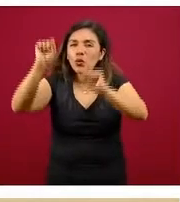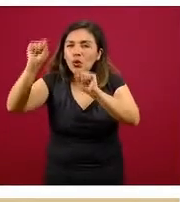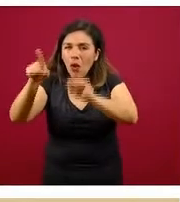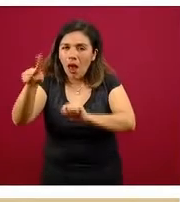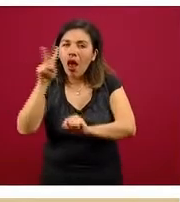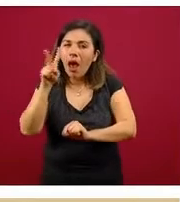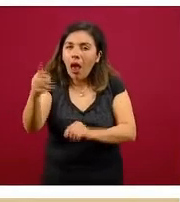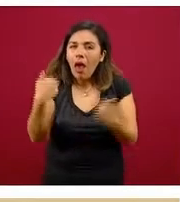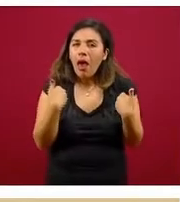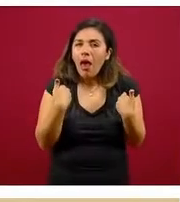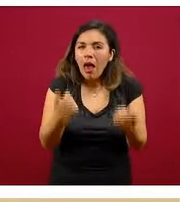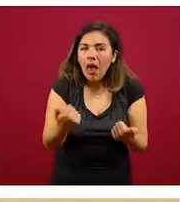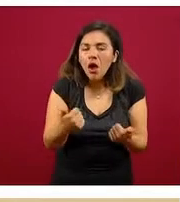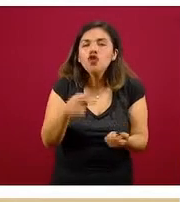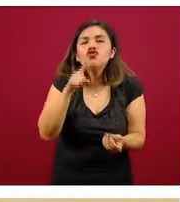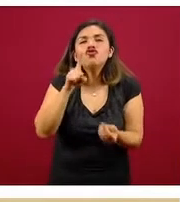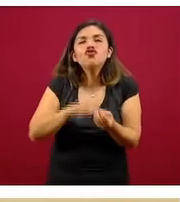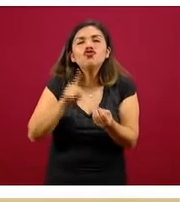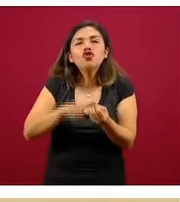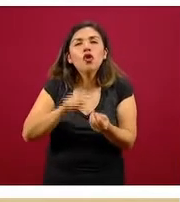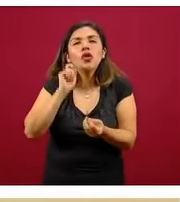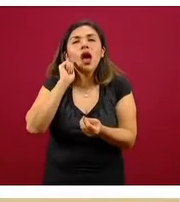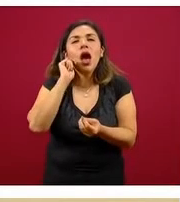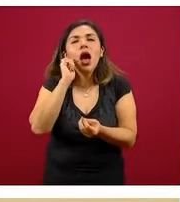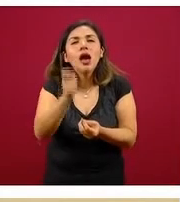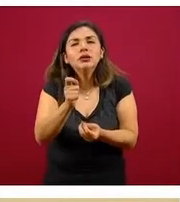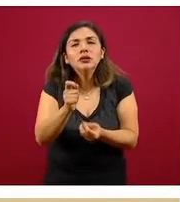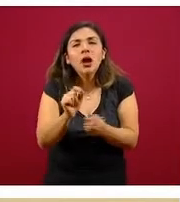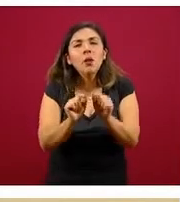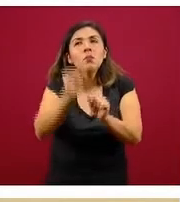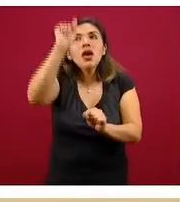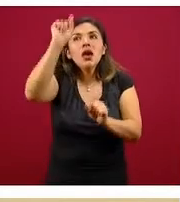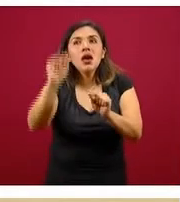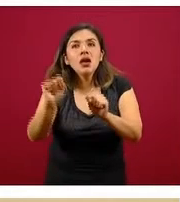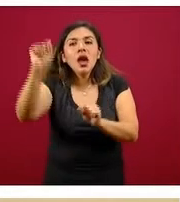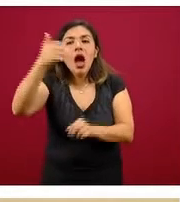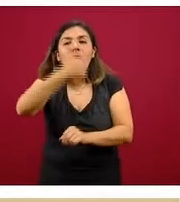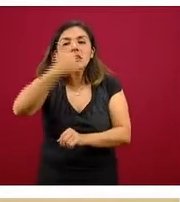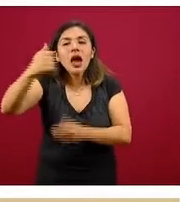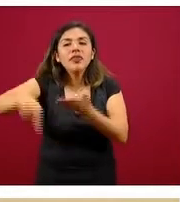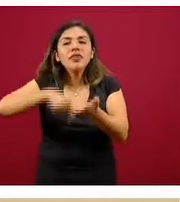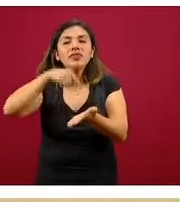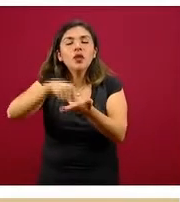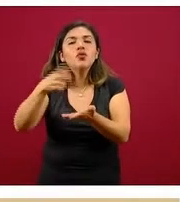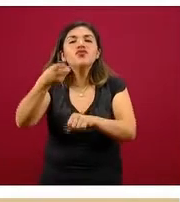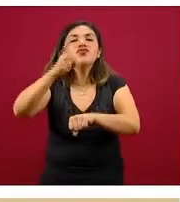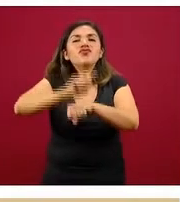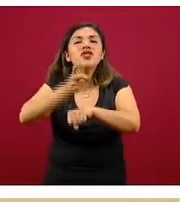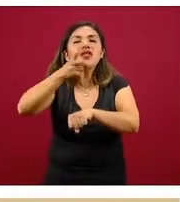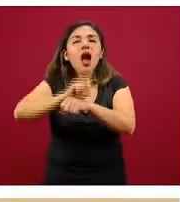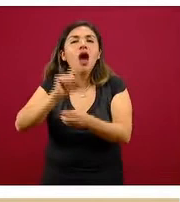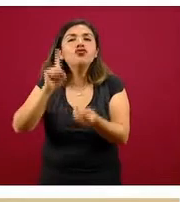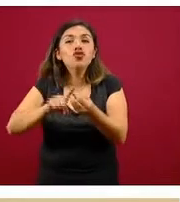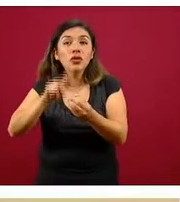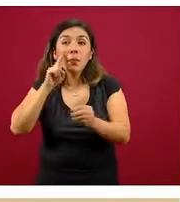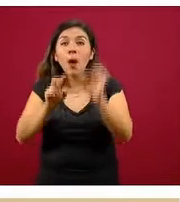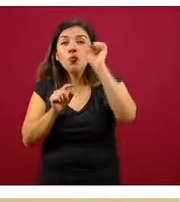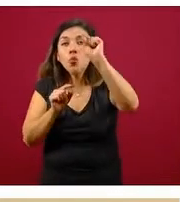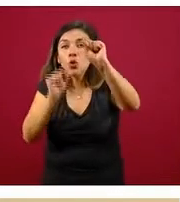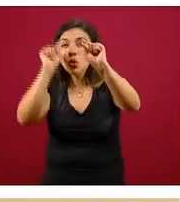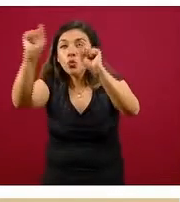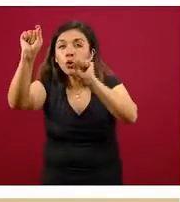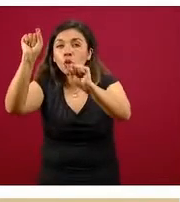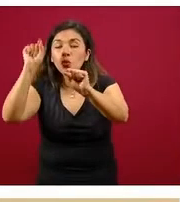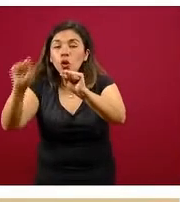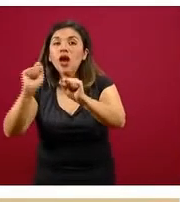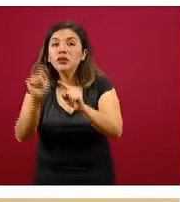para que veamos exactamente dónde están los picos para cada uno de los días. Entonces los puntos son los picos para cada uno de